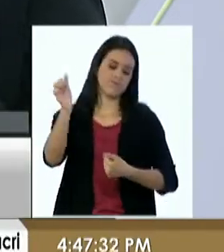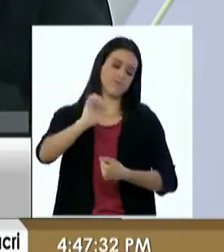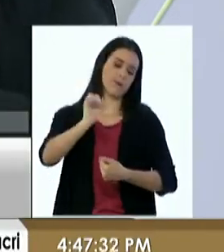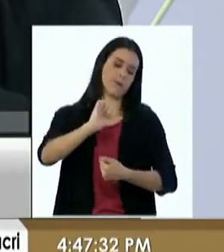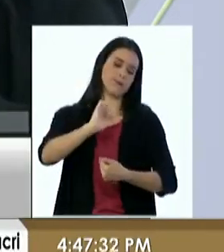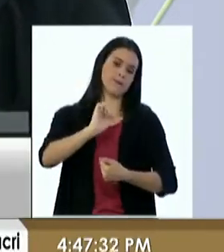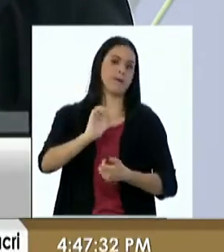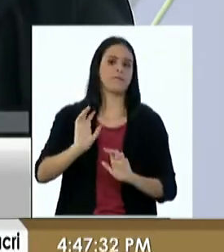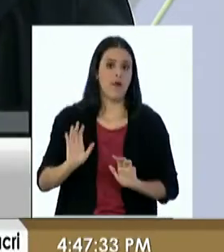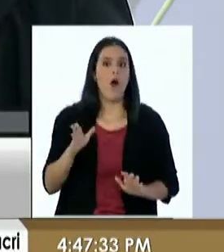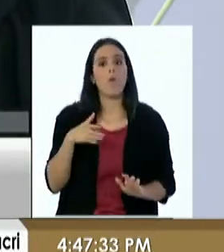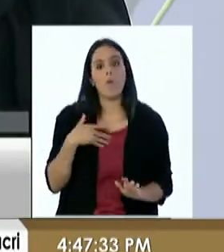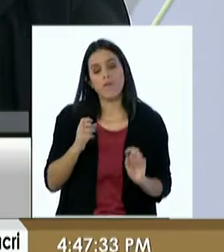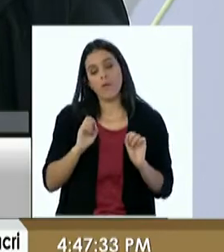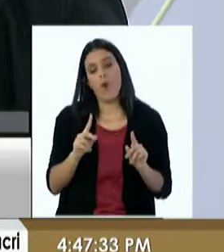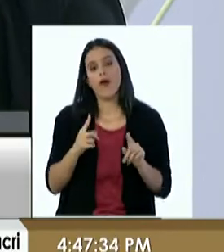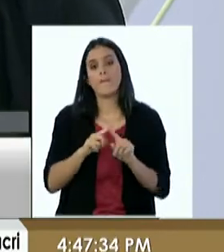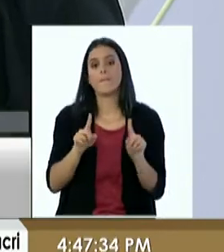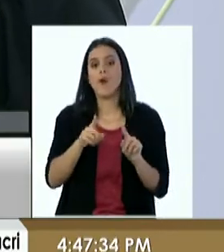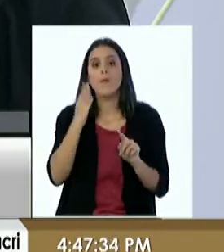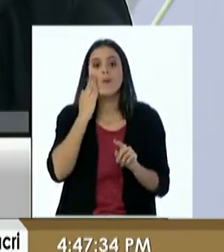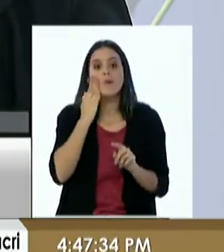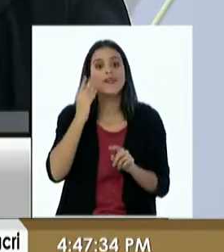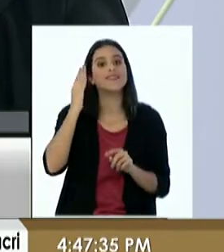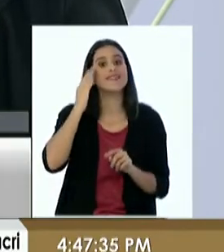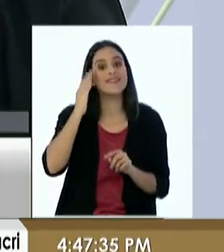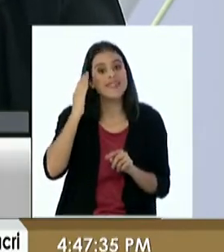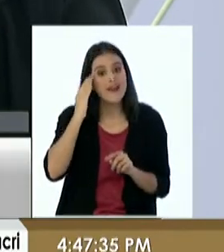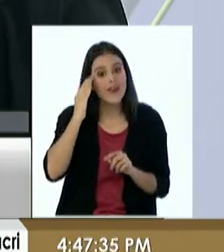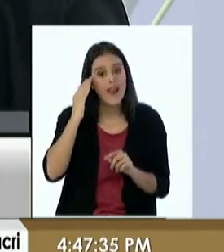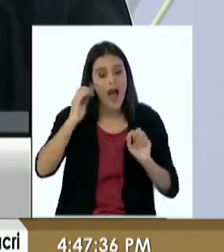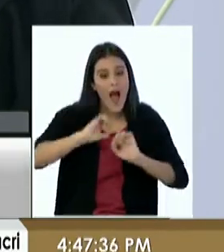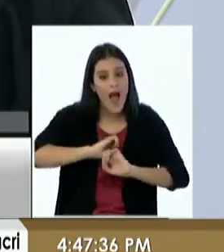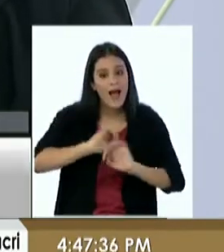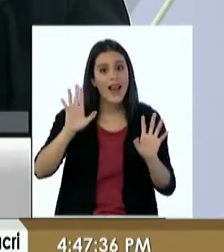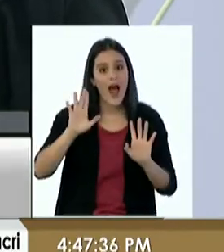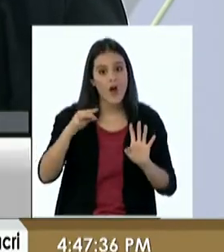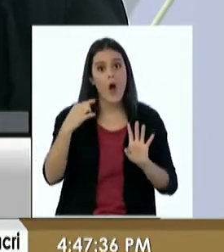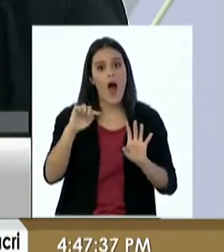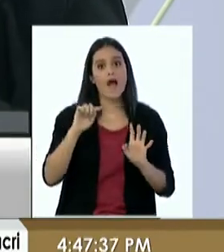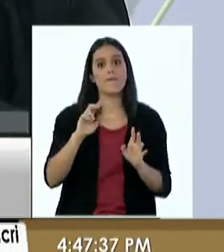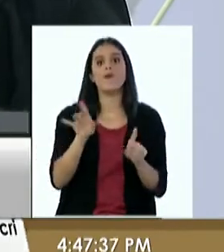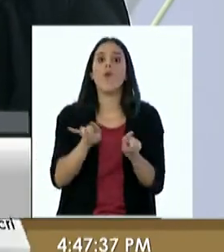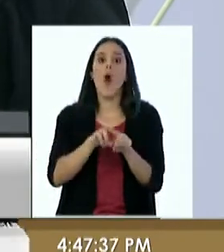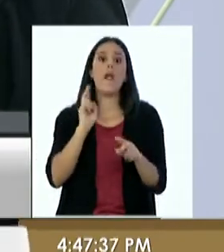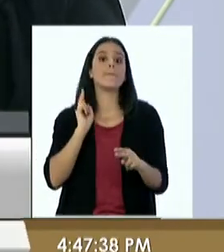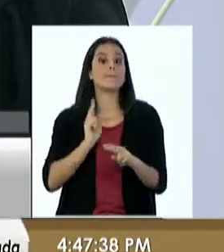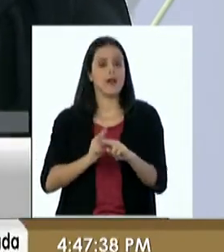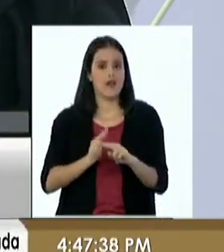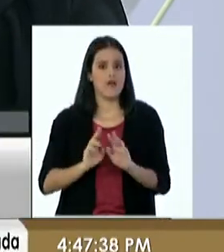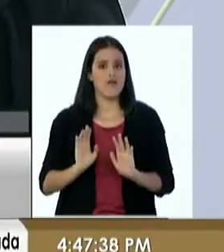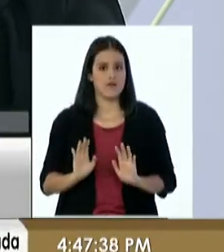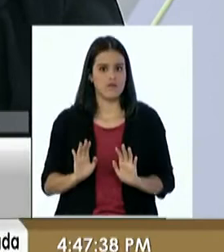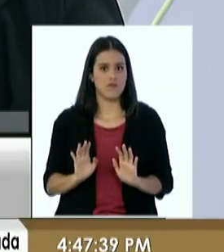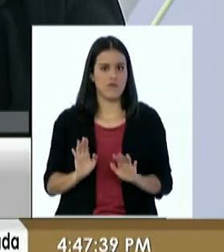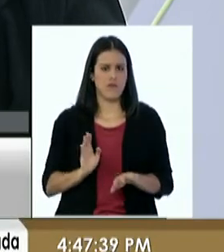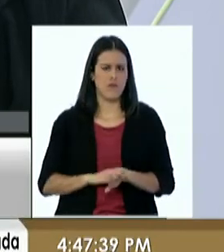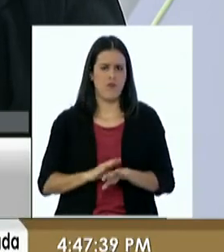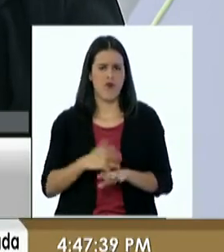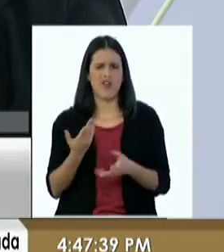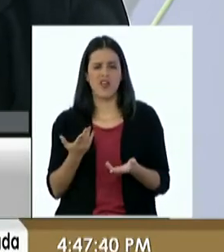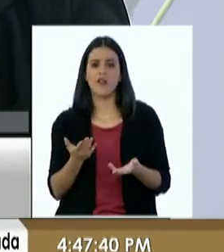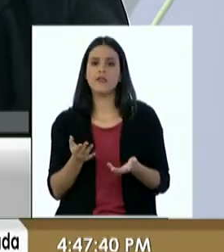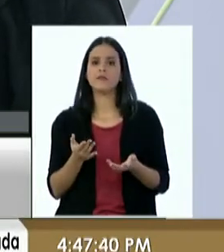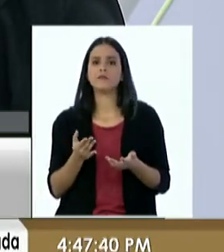pero es importante que las madres conozcas que existen riesgos al consumir fórmula no sólo además de las sustancias que éstas pueden